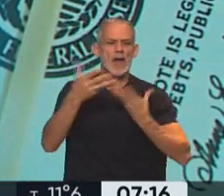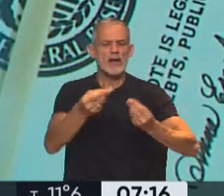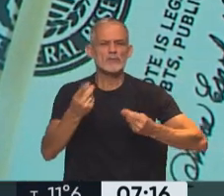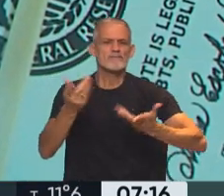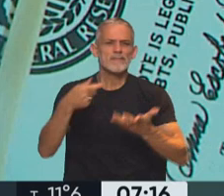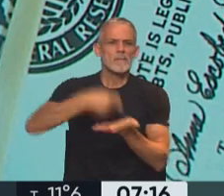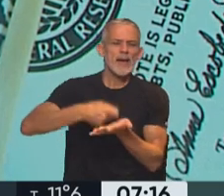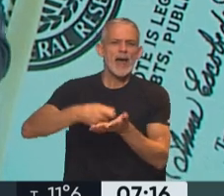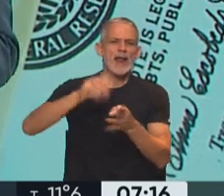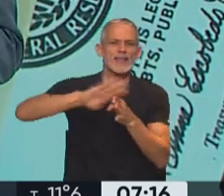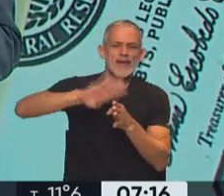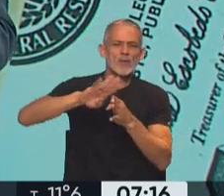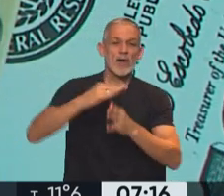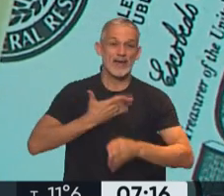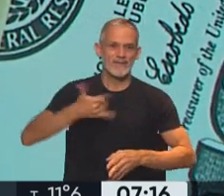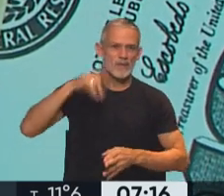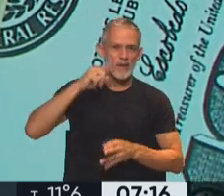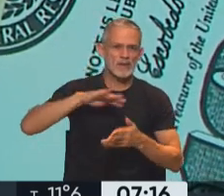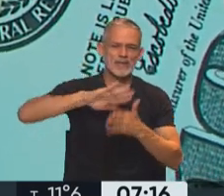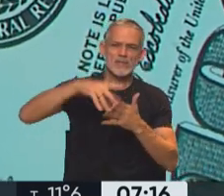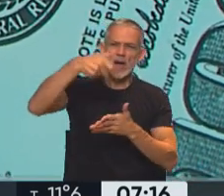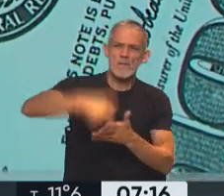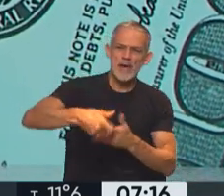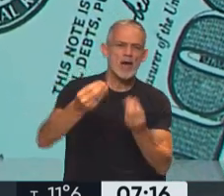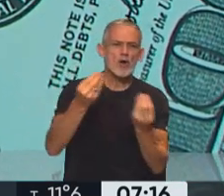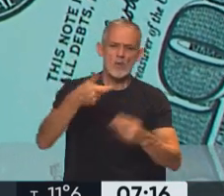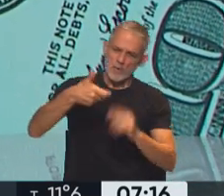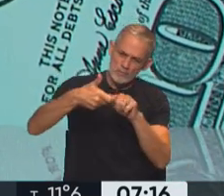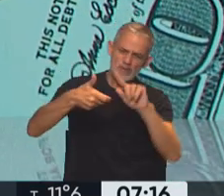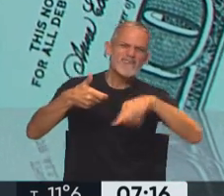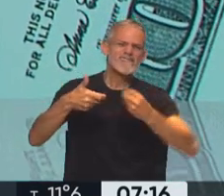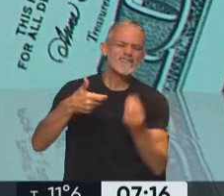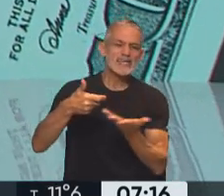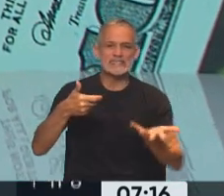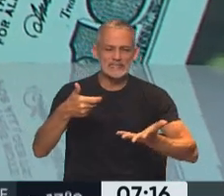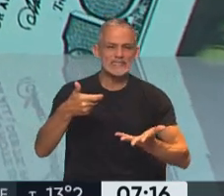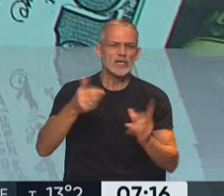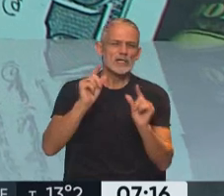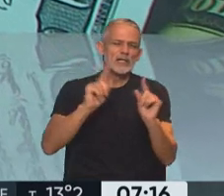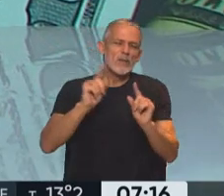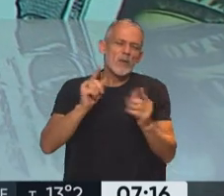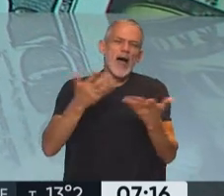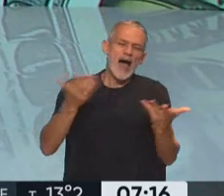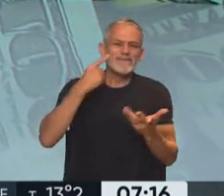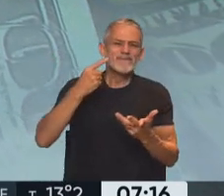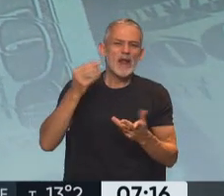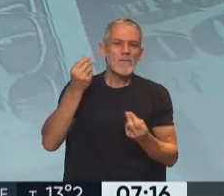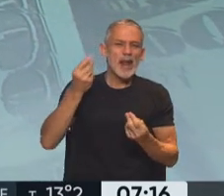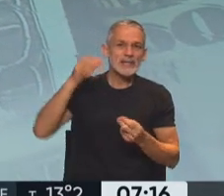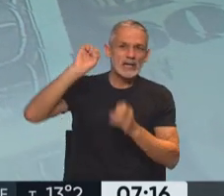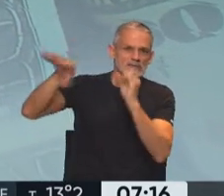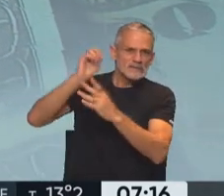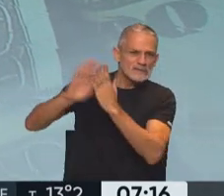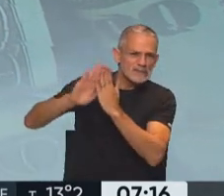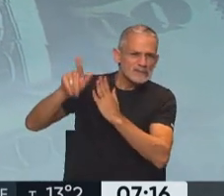los compromisos con el fondo monetario internacional con parte de una suerte de blanqueo con